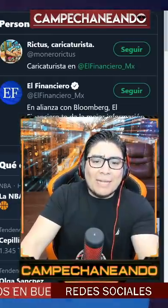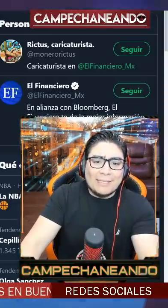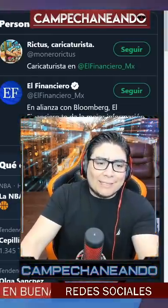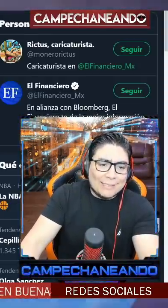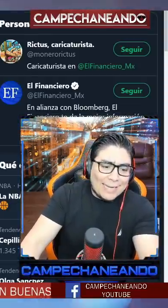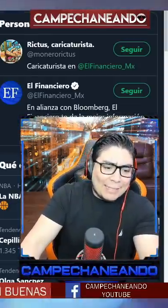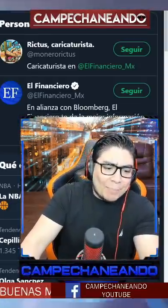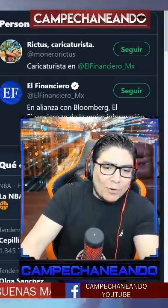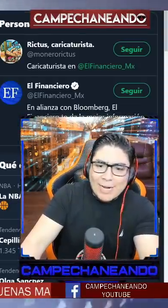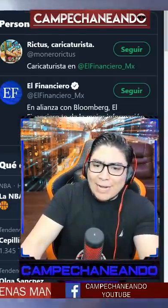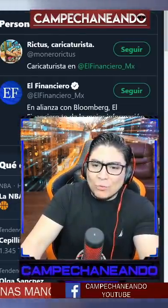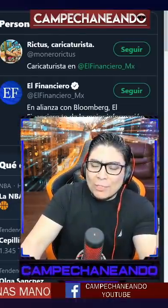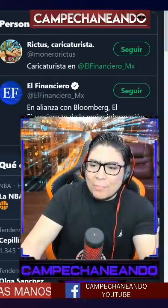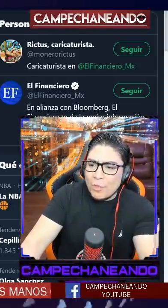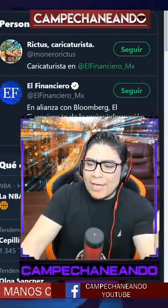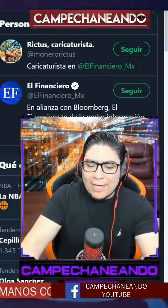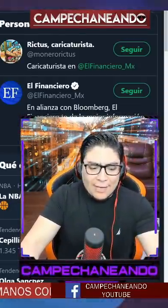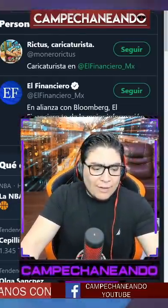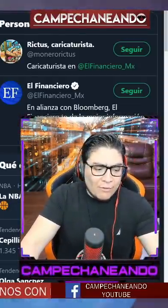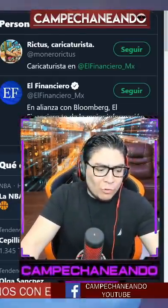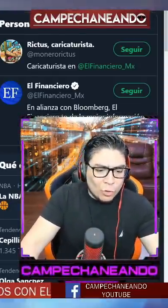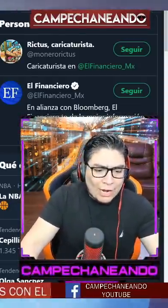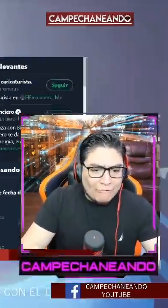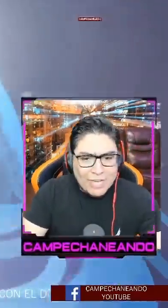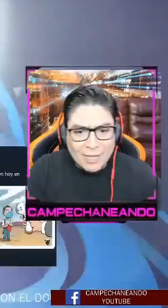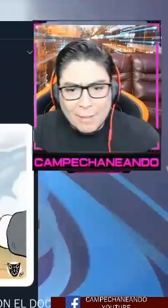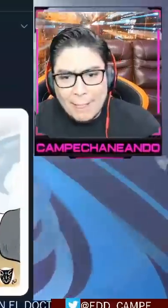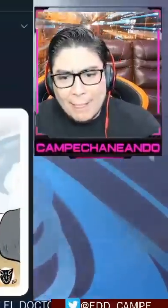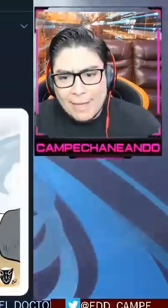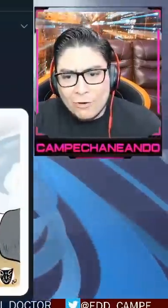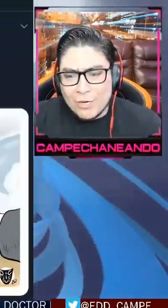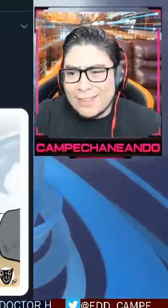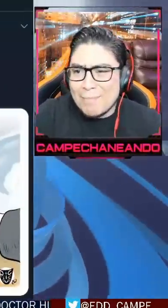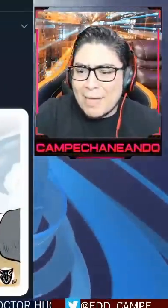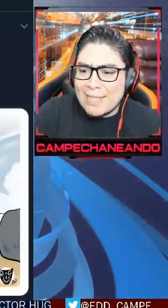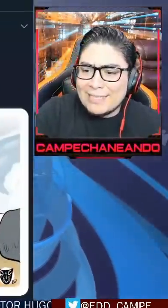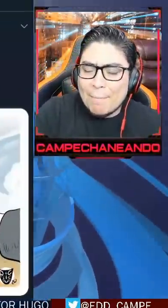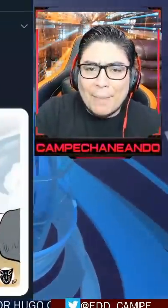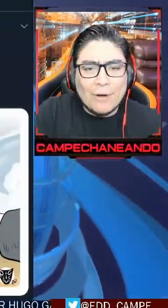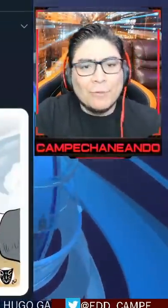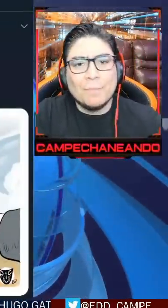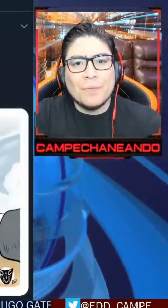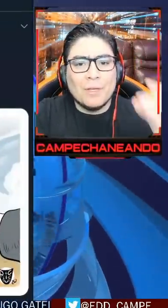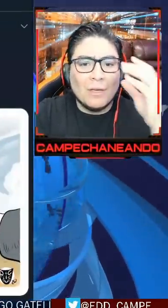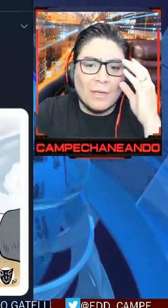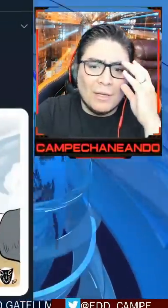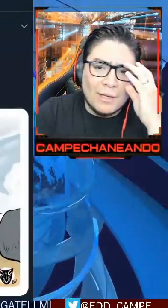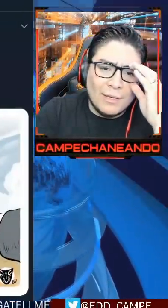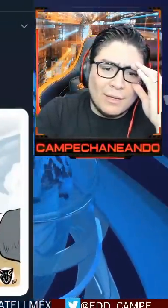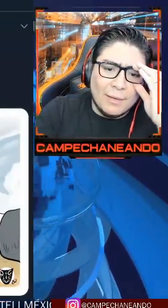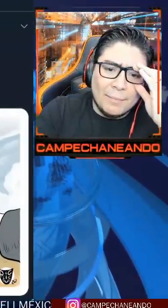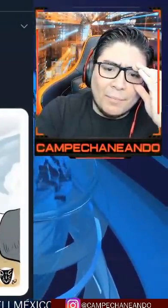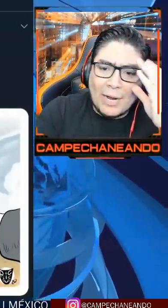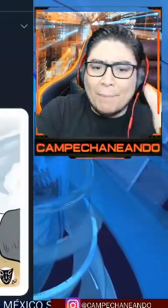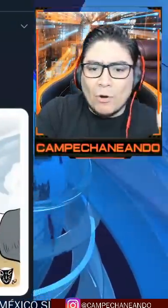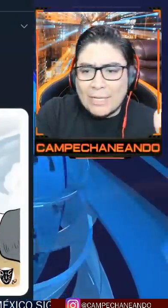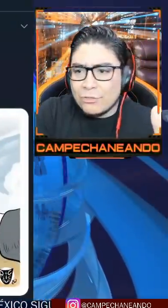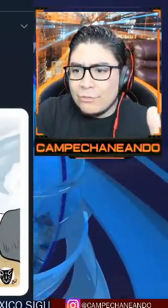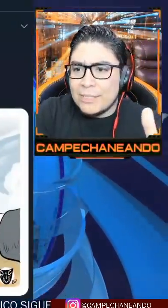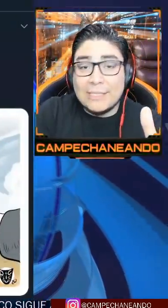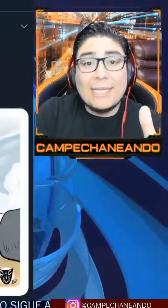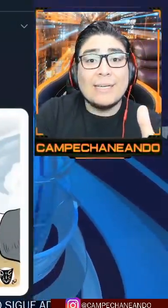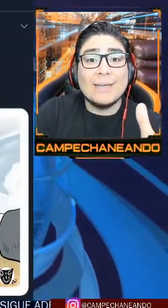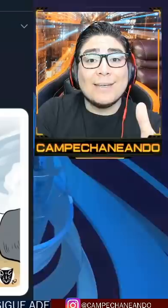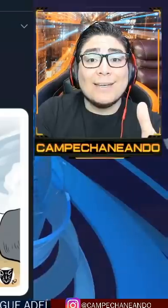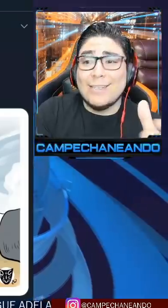piden los panistas que hasta ponen algún tipo de fotografía con el tema del desempleo por ejemplo